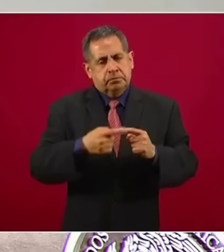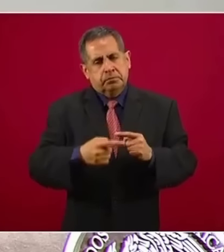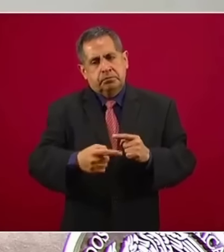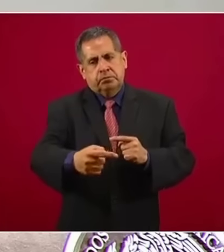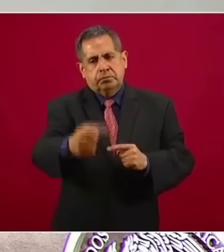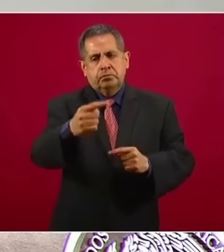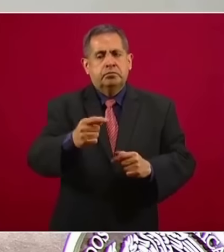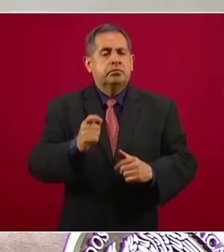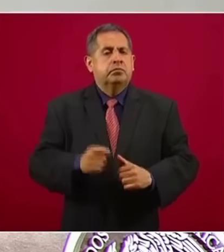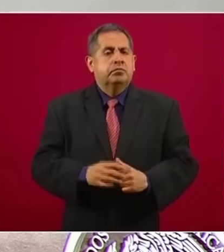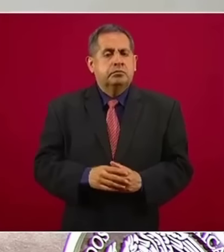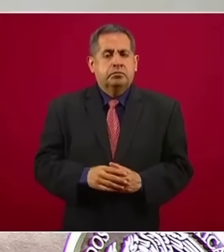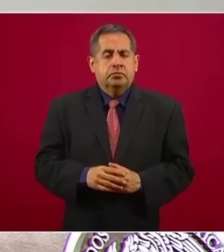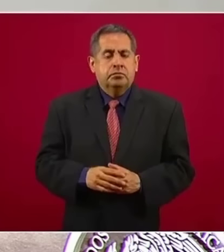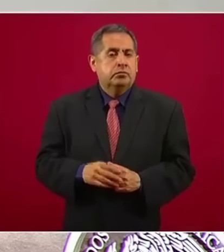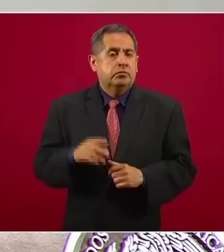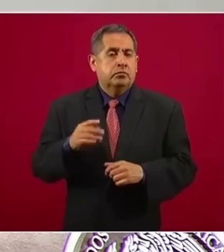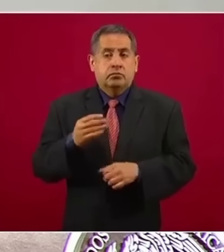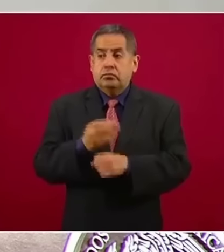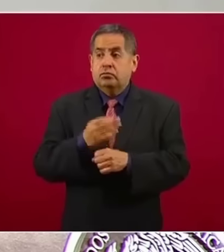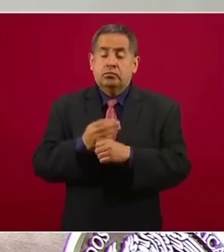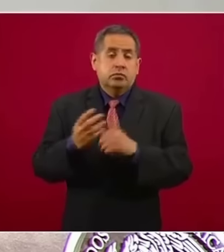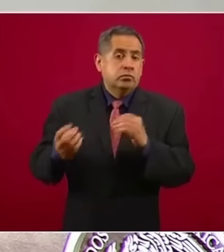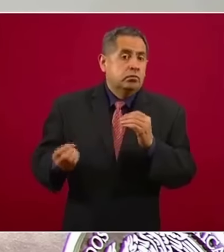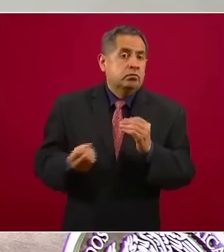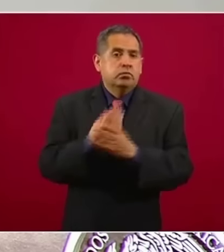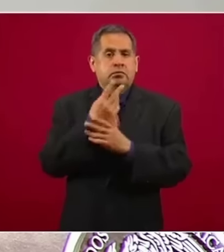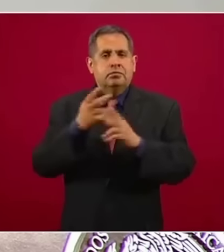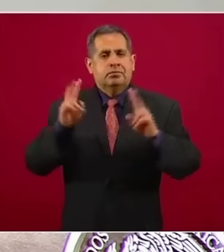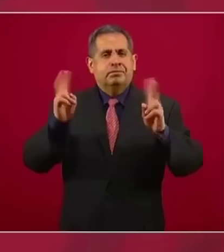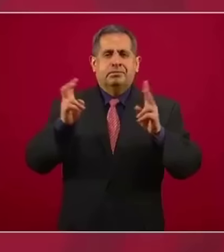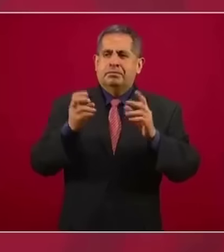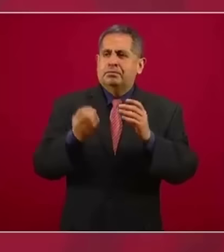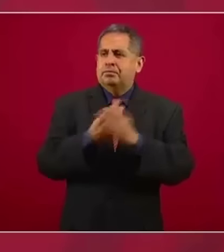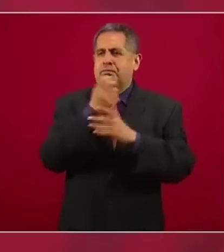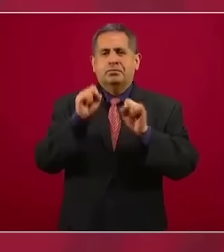con este sistema de educación